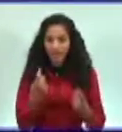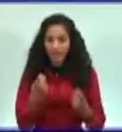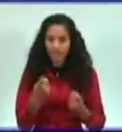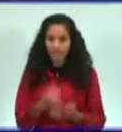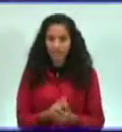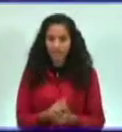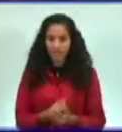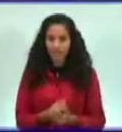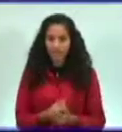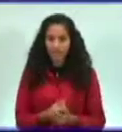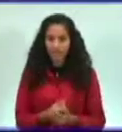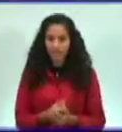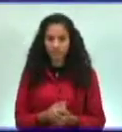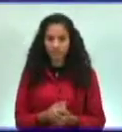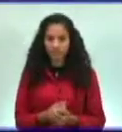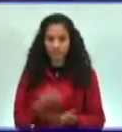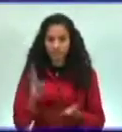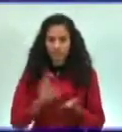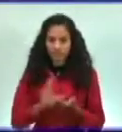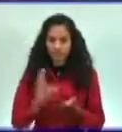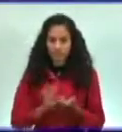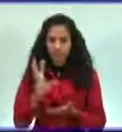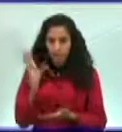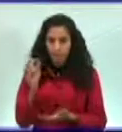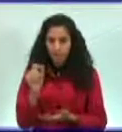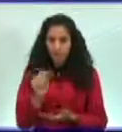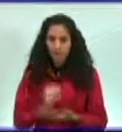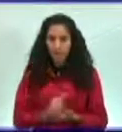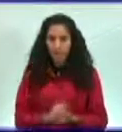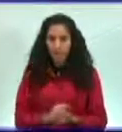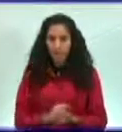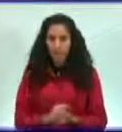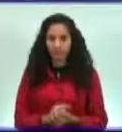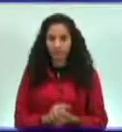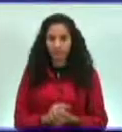necesitamos el libro de matemáticas,